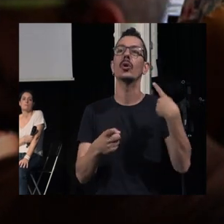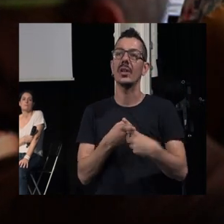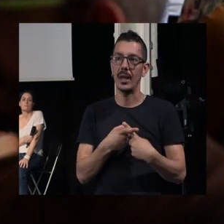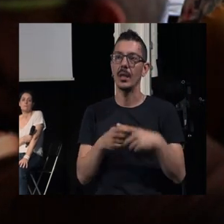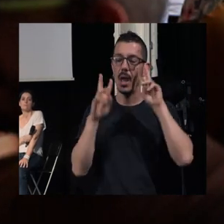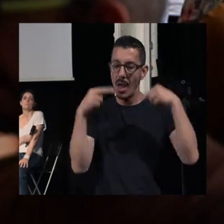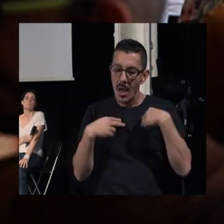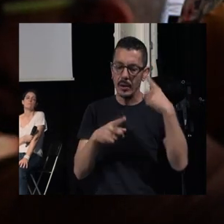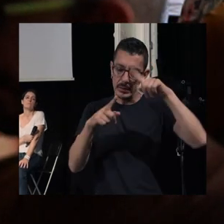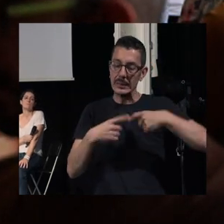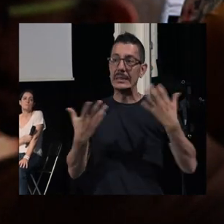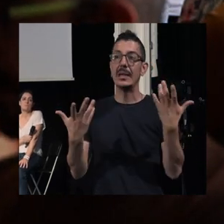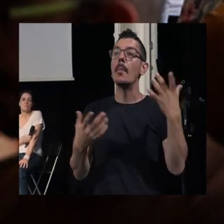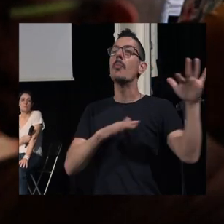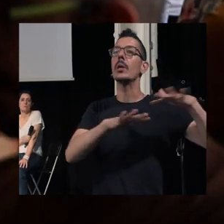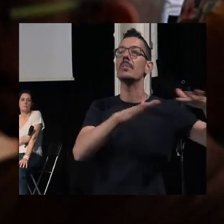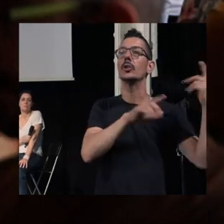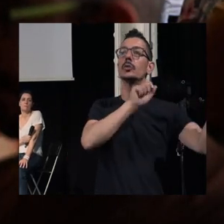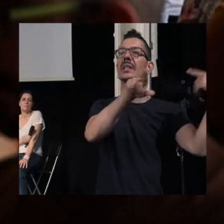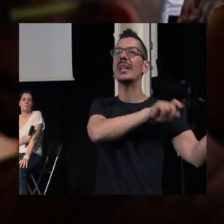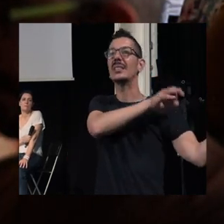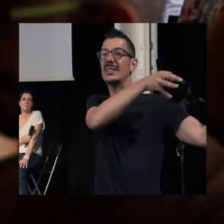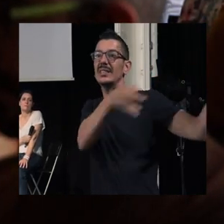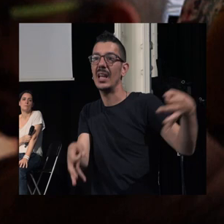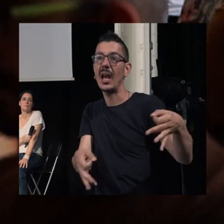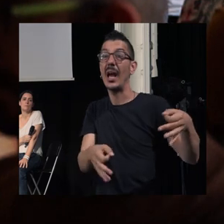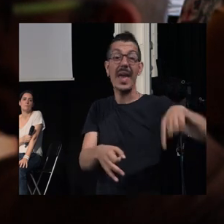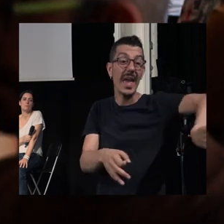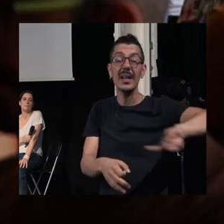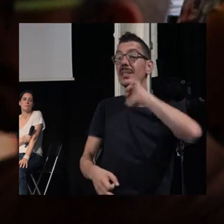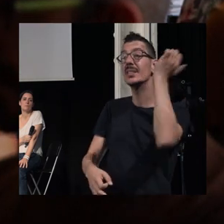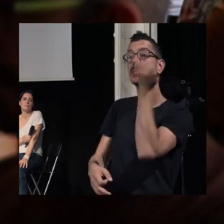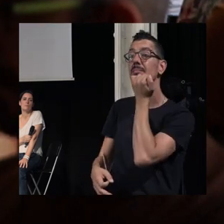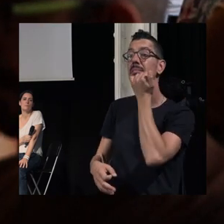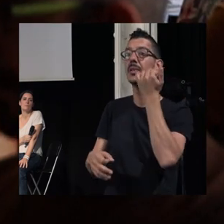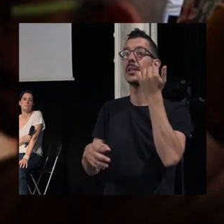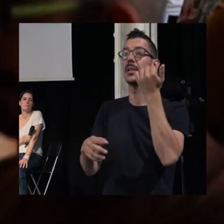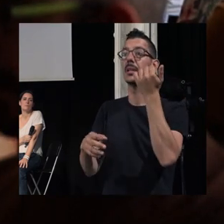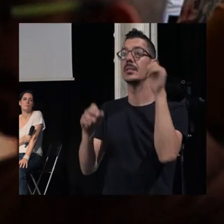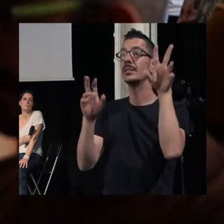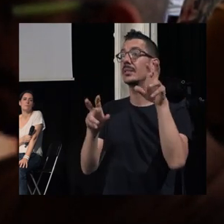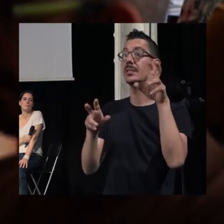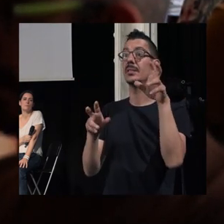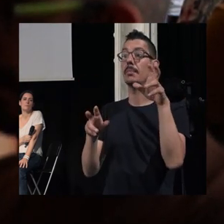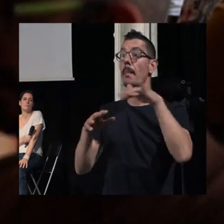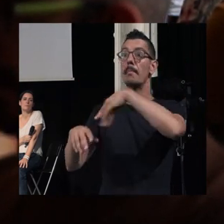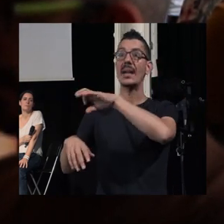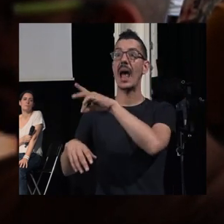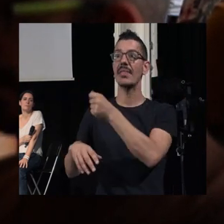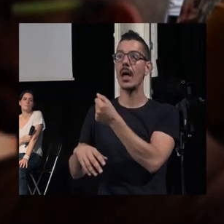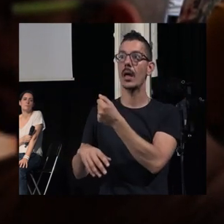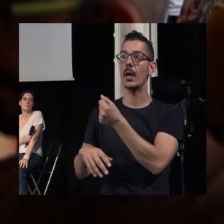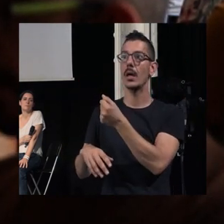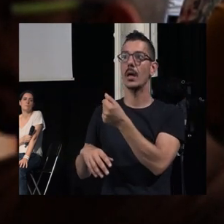ver todos los movimientos de mujeres migrantes, cómo se están quejando de que cuando salió el tema de la manada,